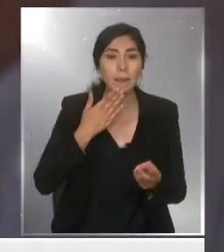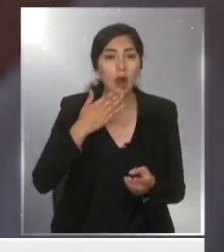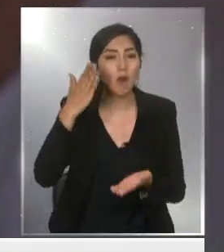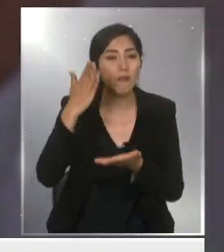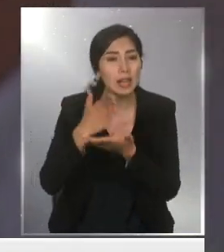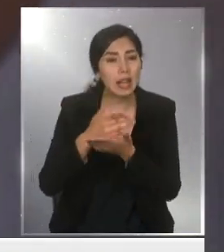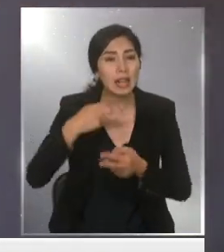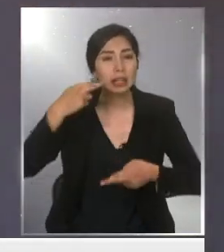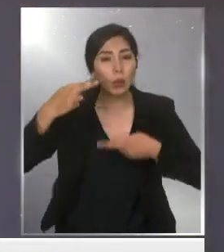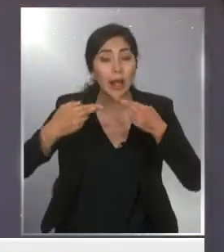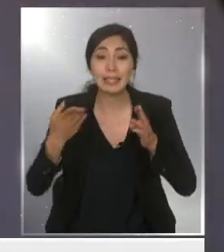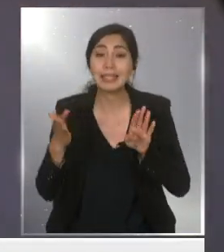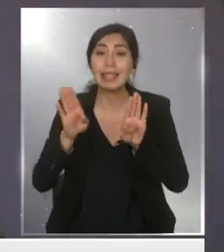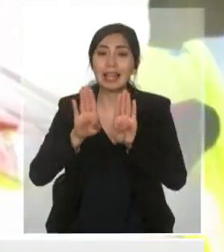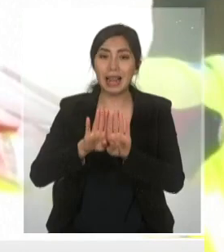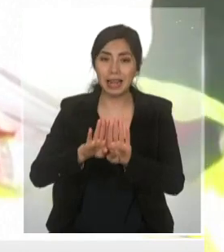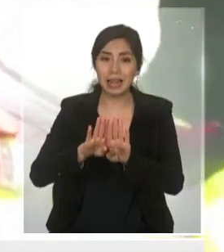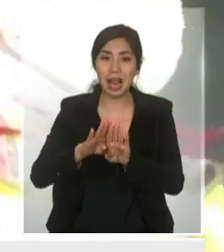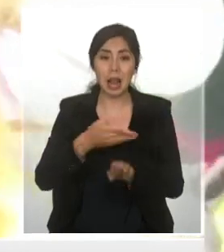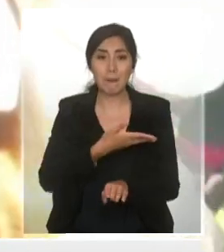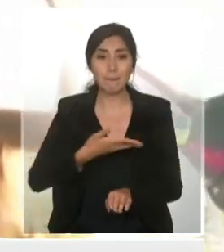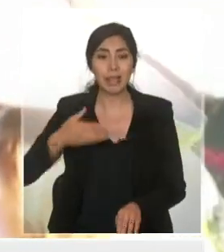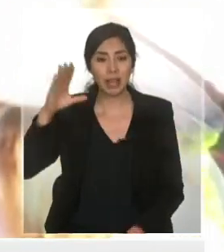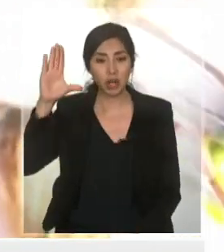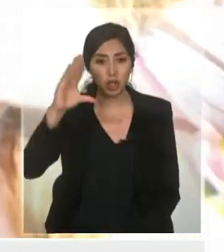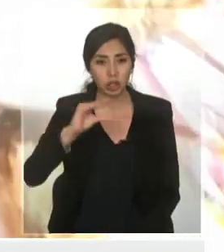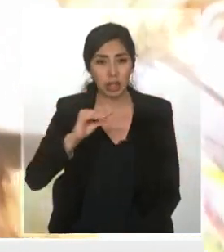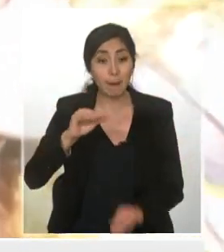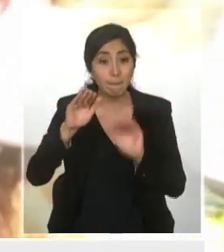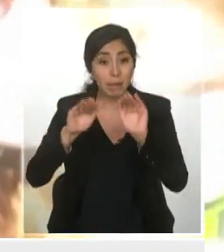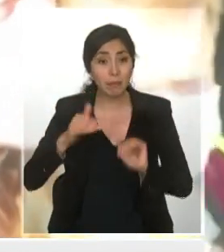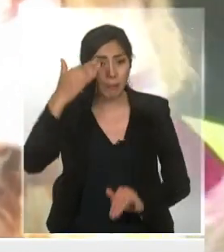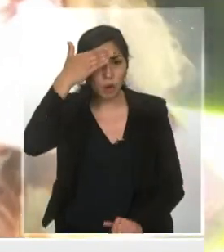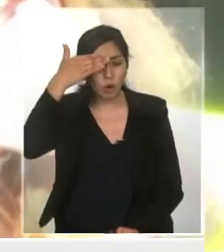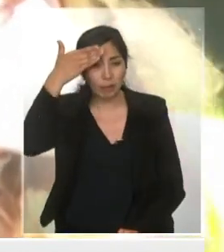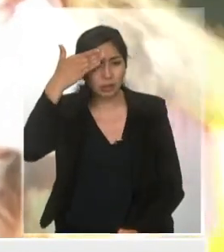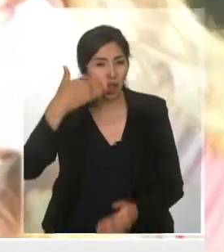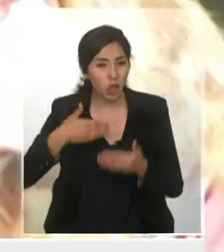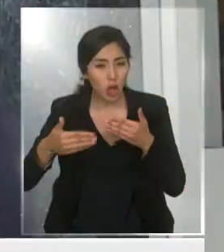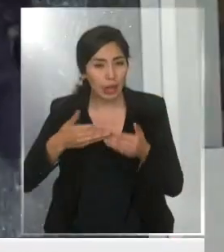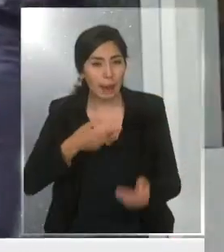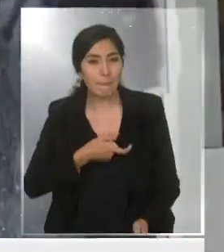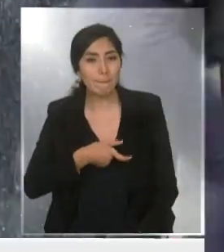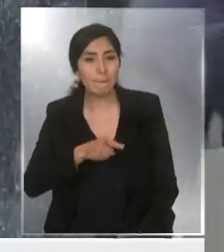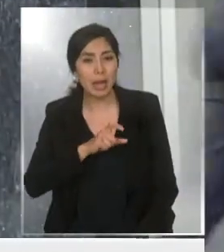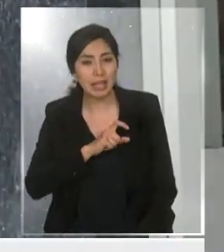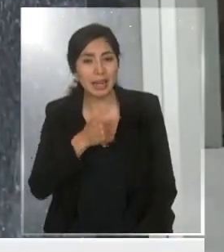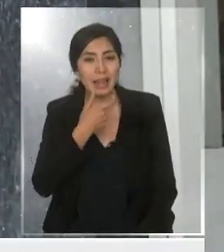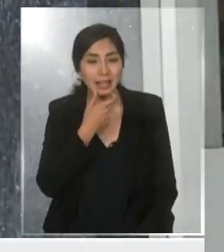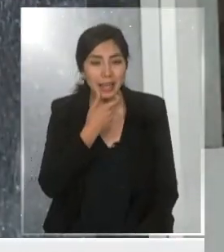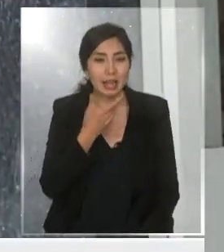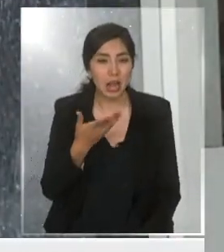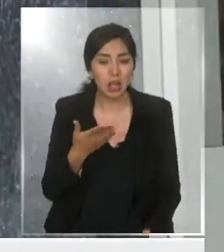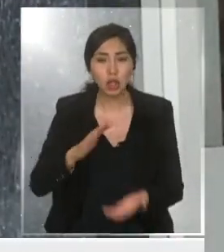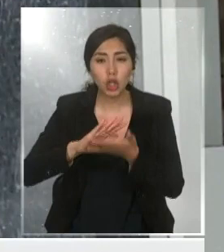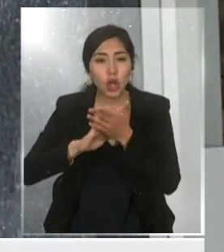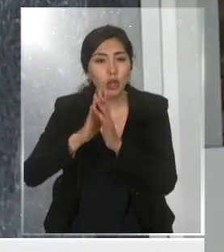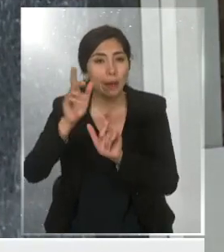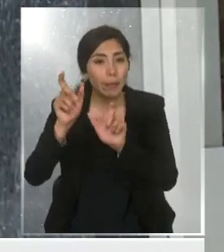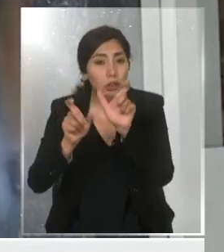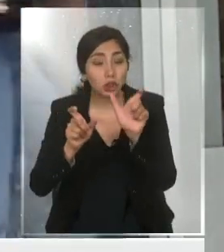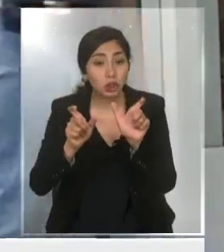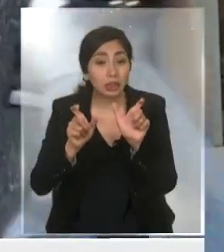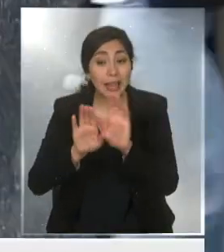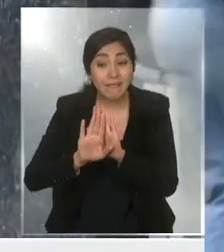restaurantes a cerrar a la medianoche. Las mismas preocupaciones acechan en España e Inglaterra. Lo que todos quieren evitar es un